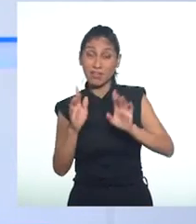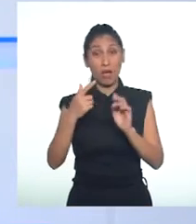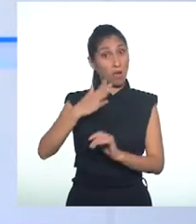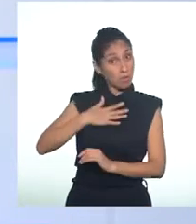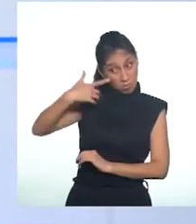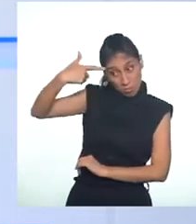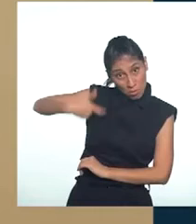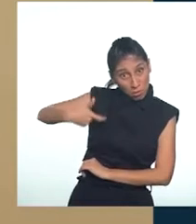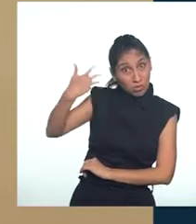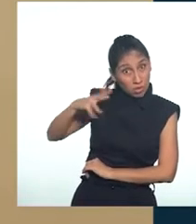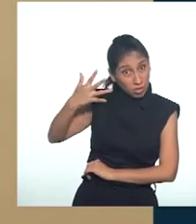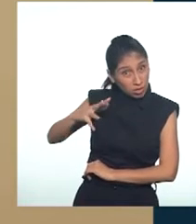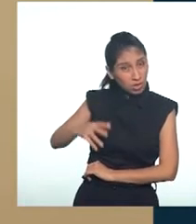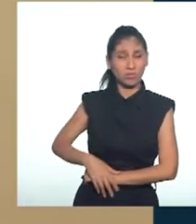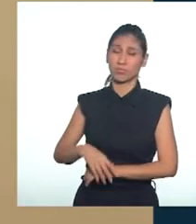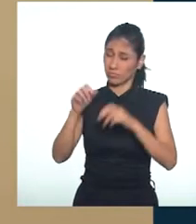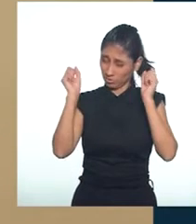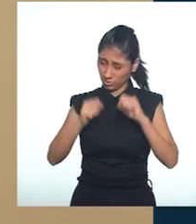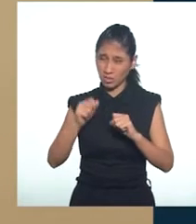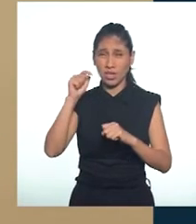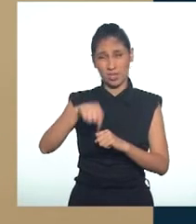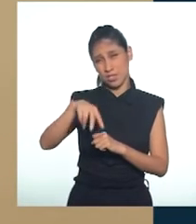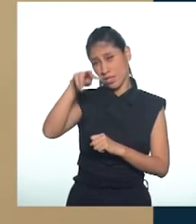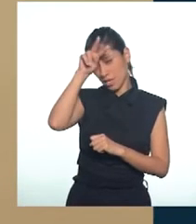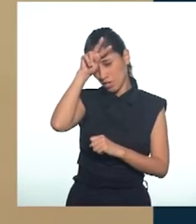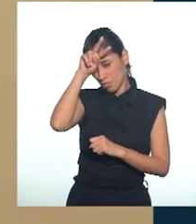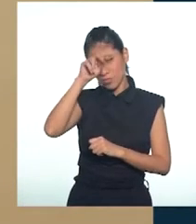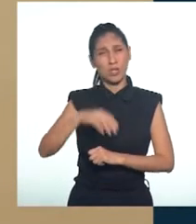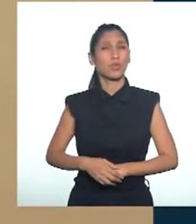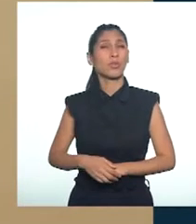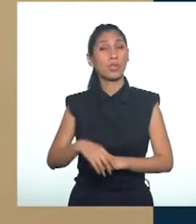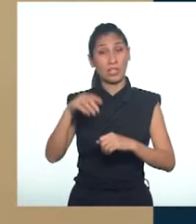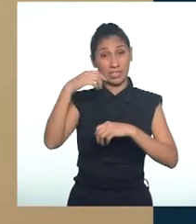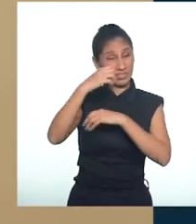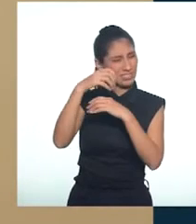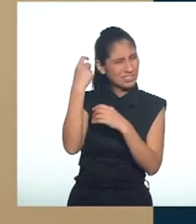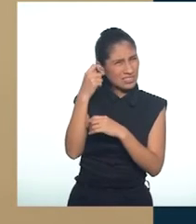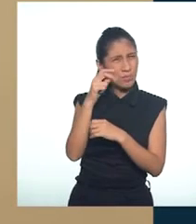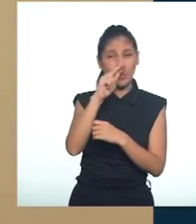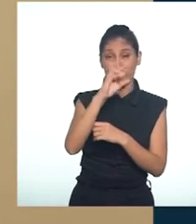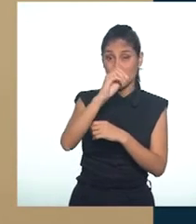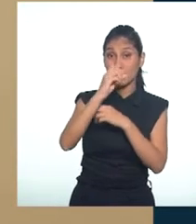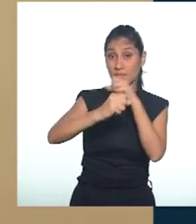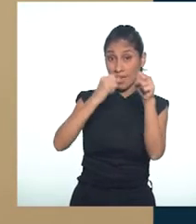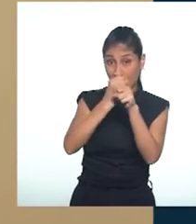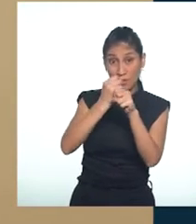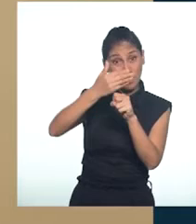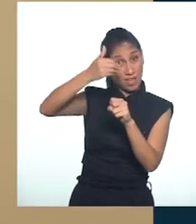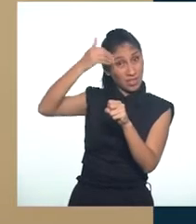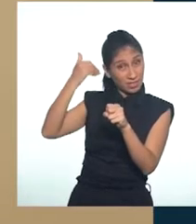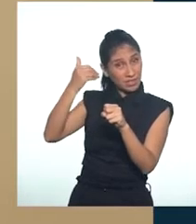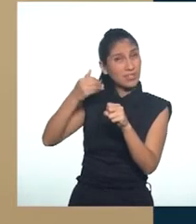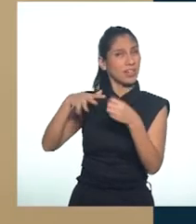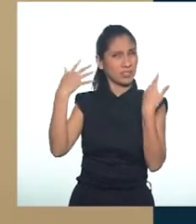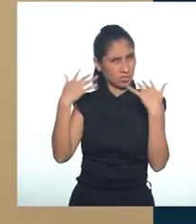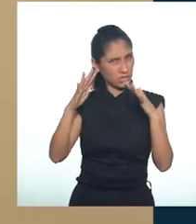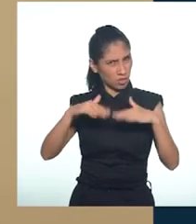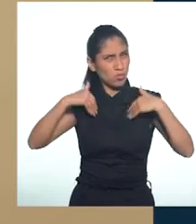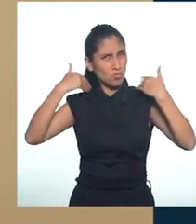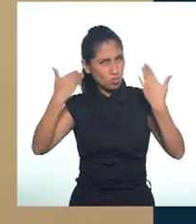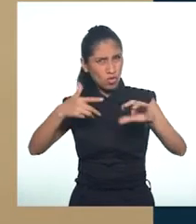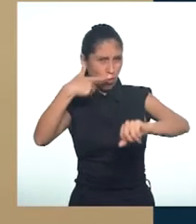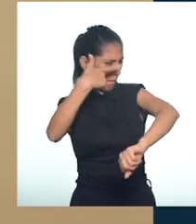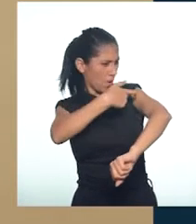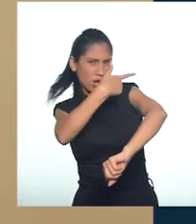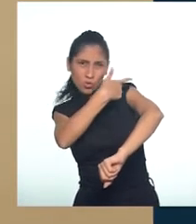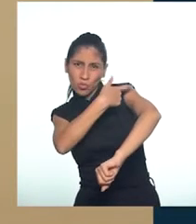ni enterado? Así es. En el Perú, en estos últimos 20 años, se logró vacunar al